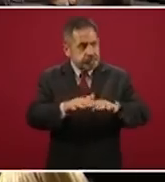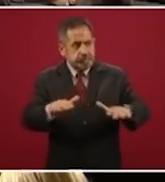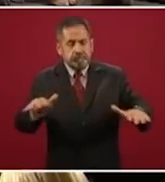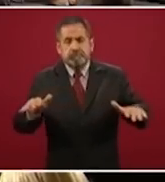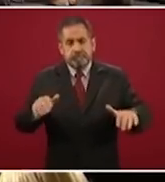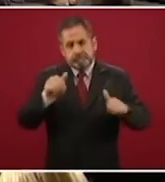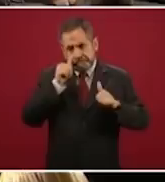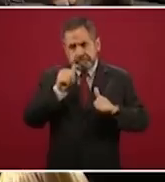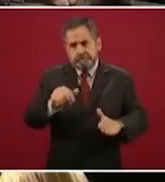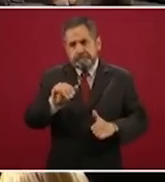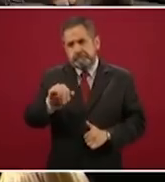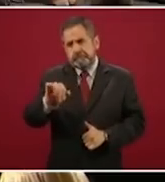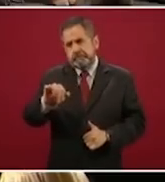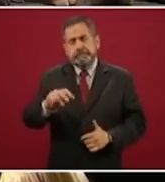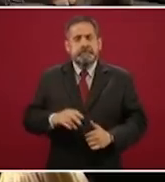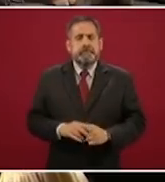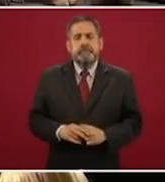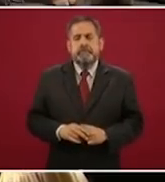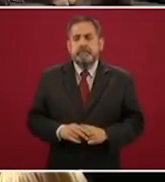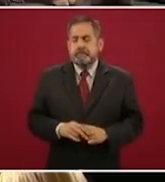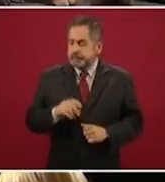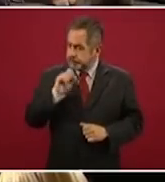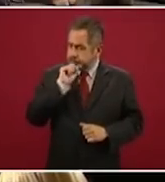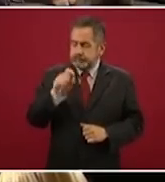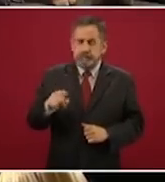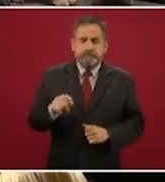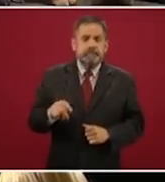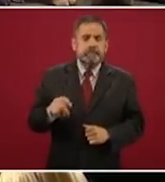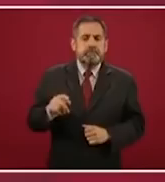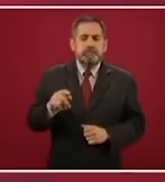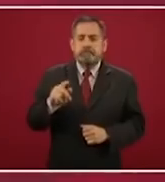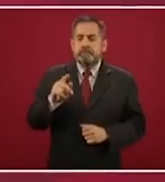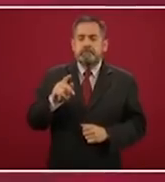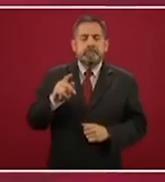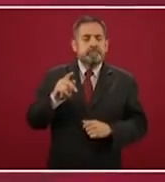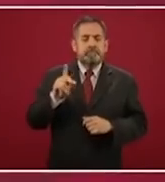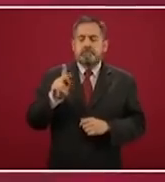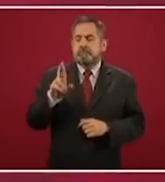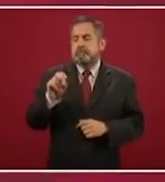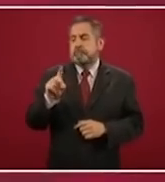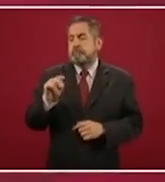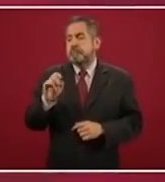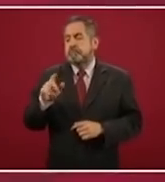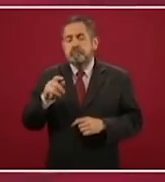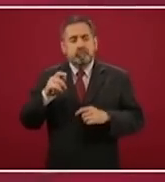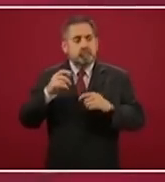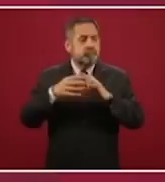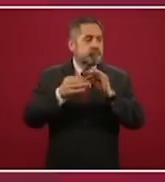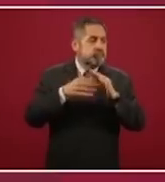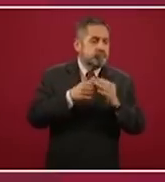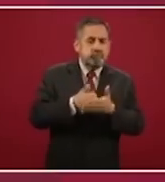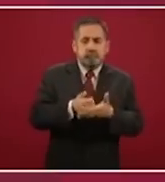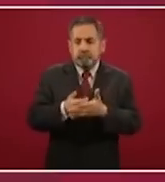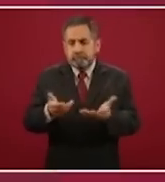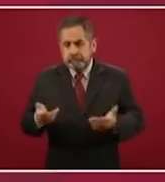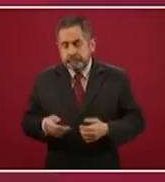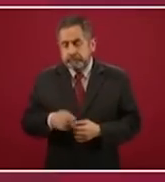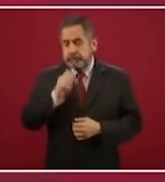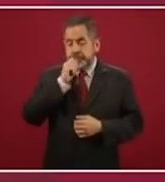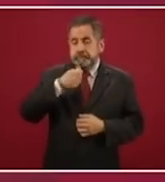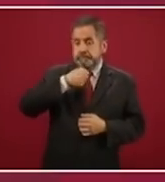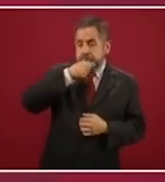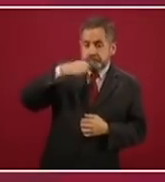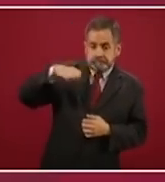atención a los productores, hay atención a los